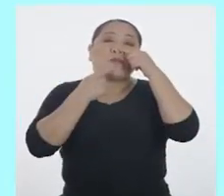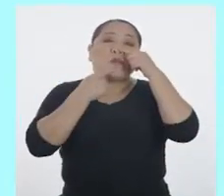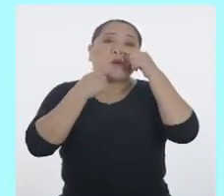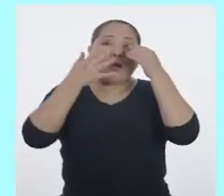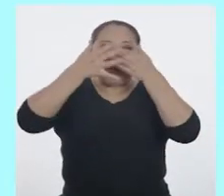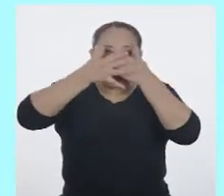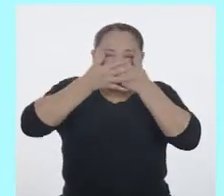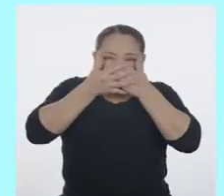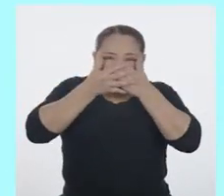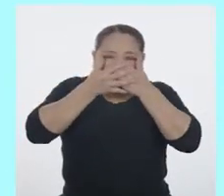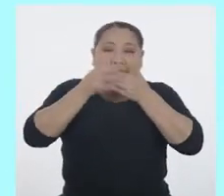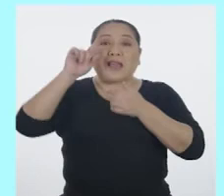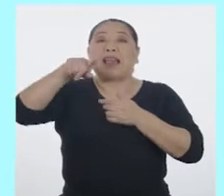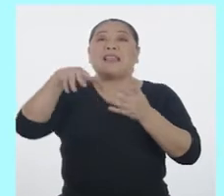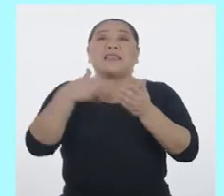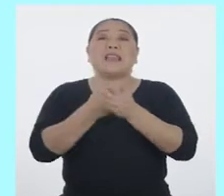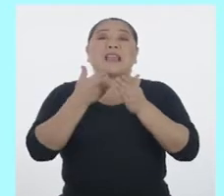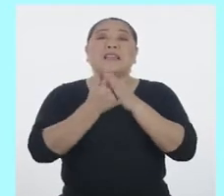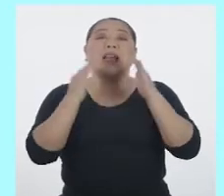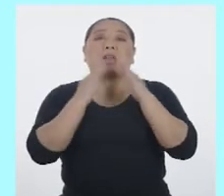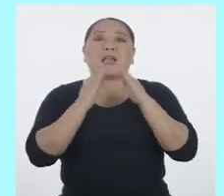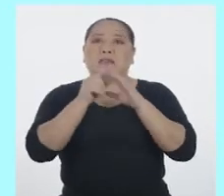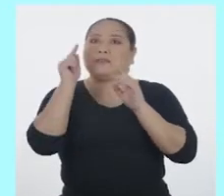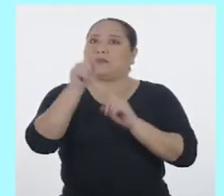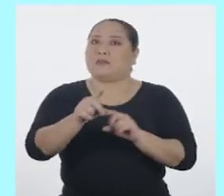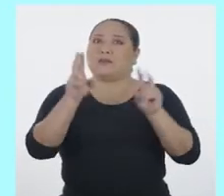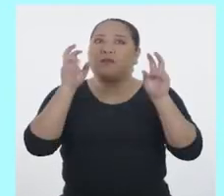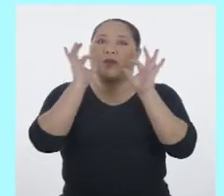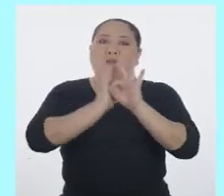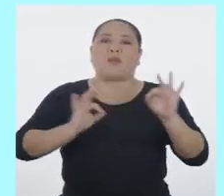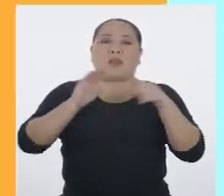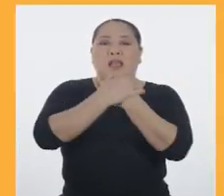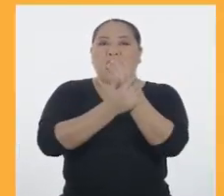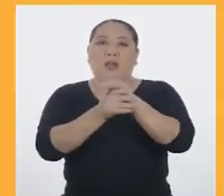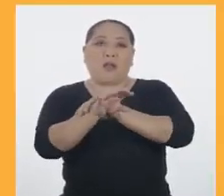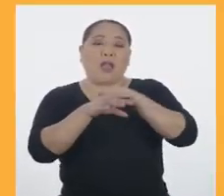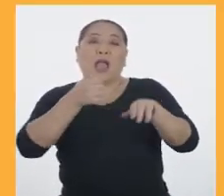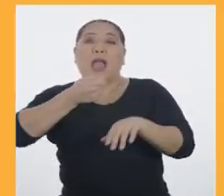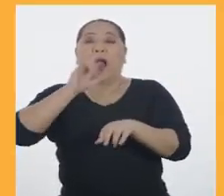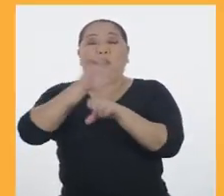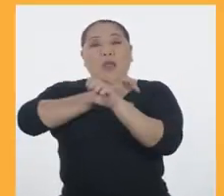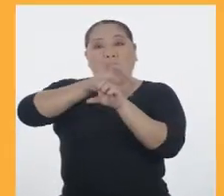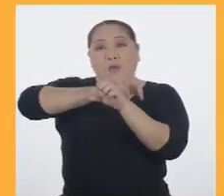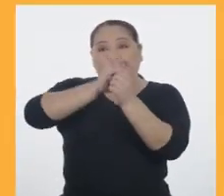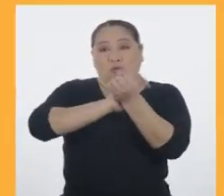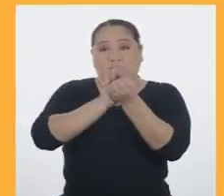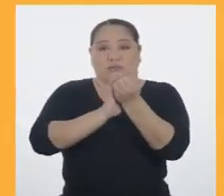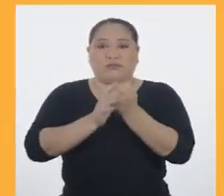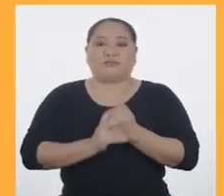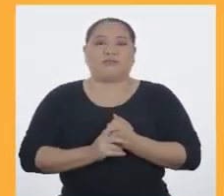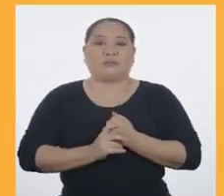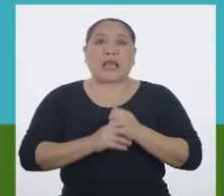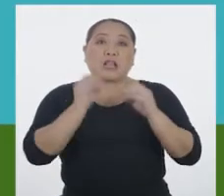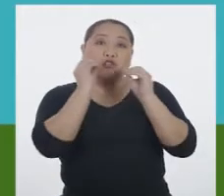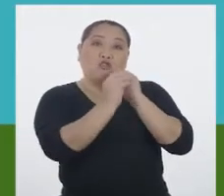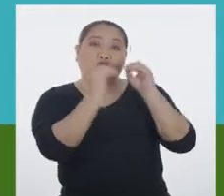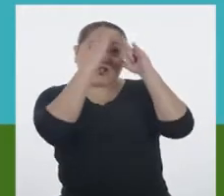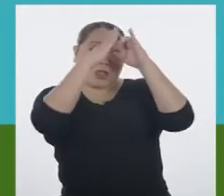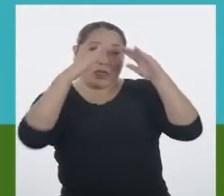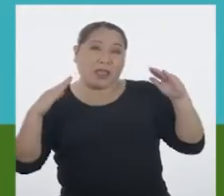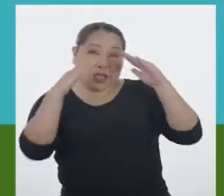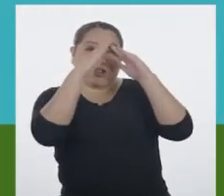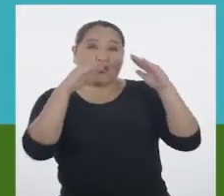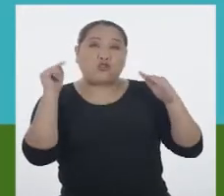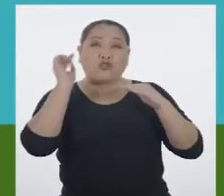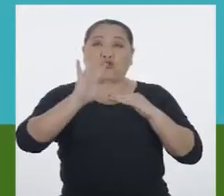la nariz y la boca y cuando llegues a casa, algo muy importante, el lavado de manos con agua y jabón. Repara